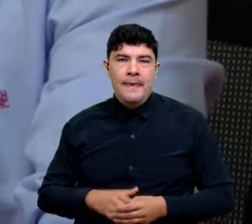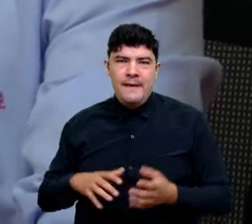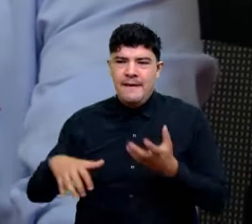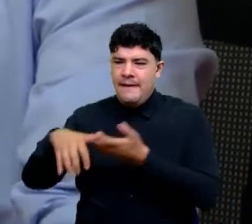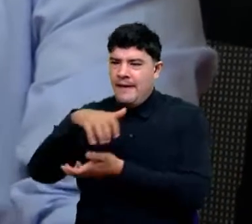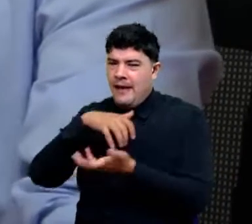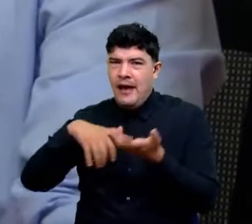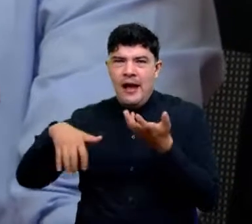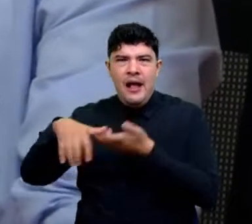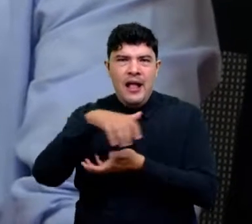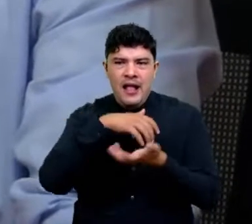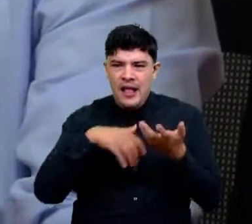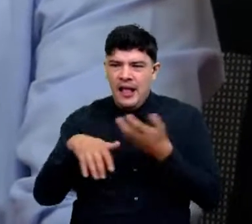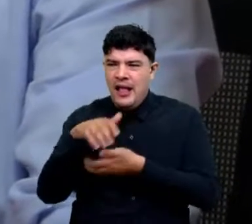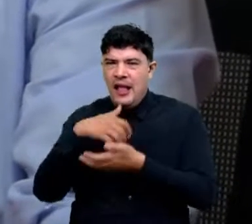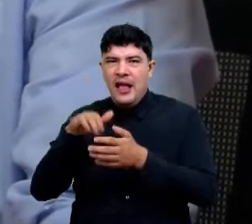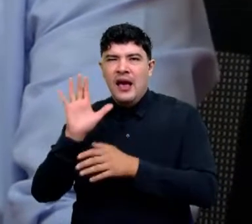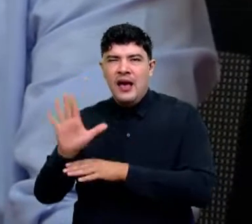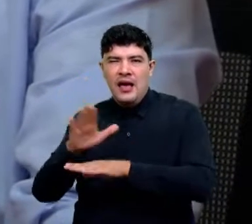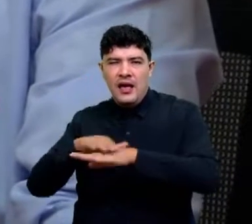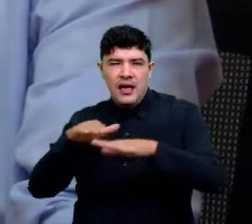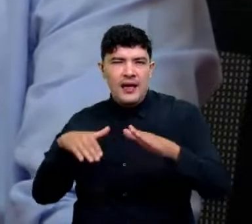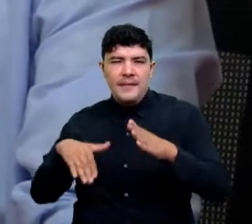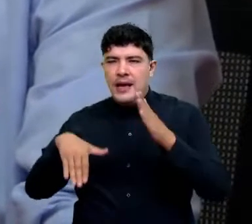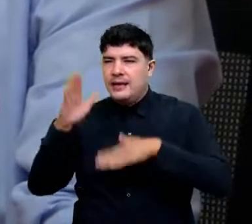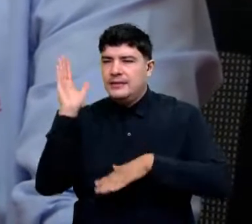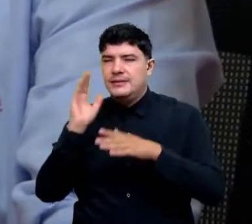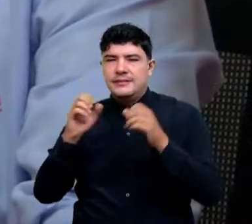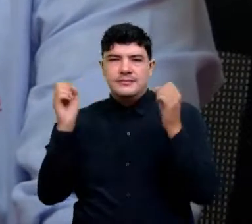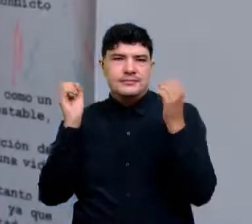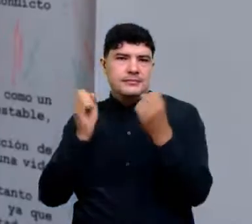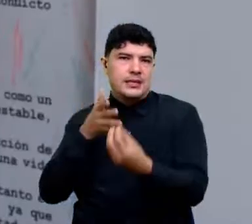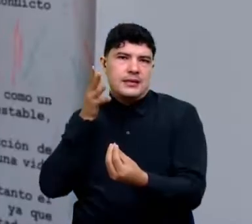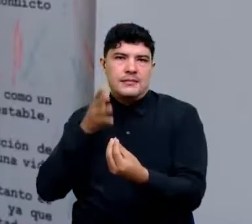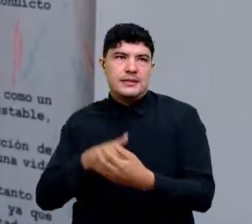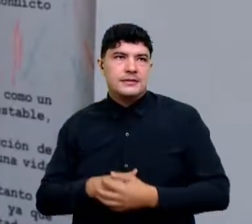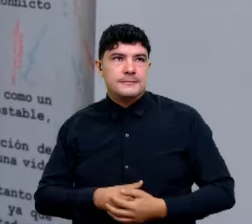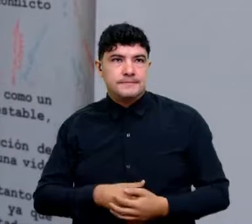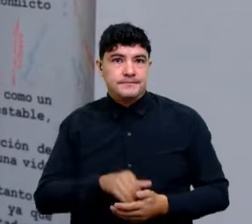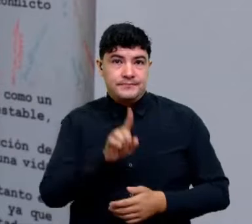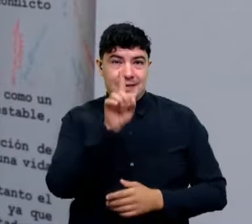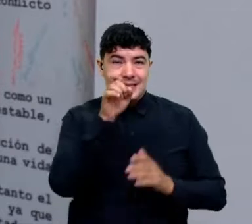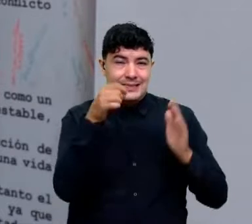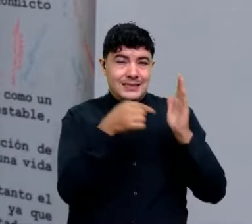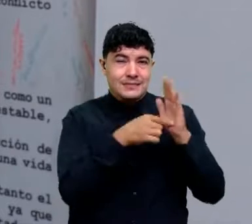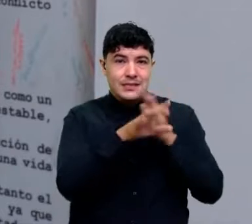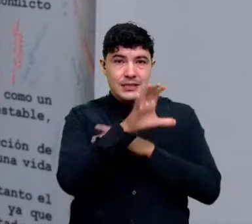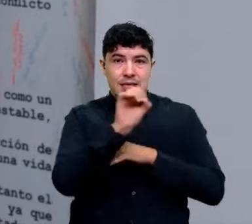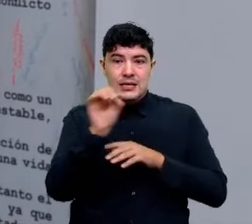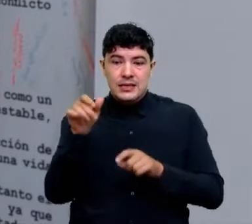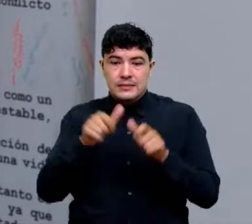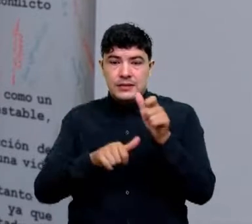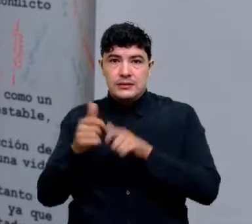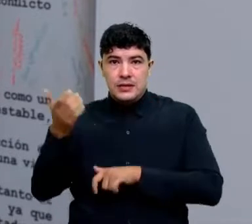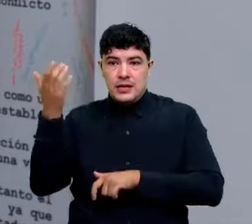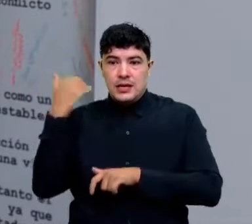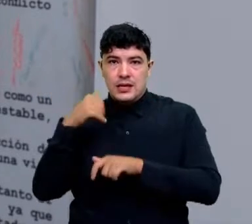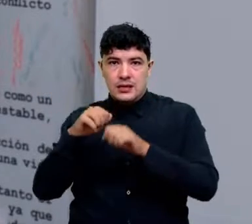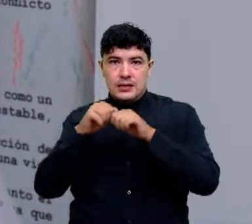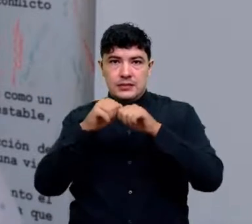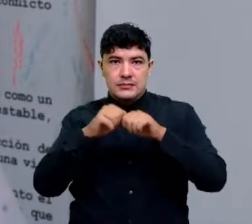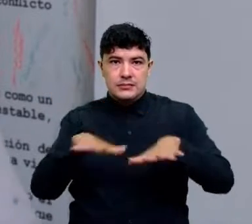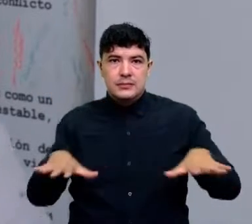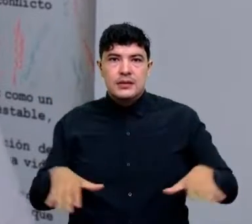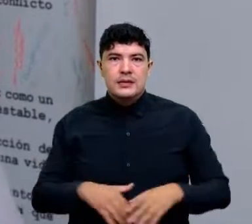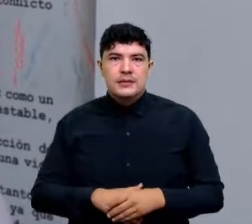que se está presentando, lo que ha generado finalmente son más y más víctimas. 6.500 personas han sido desplazadas de sus